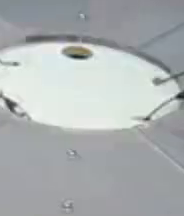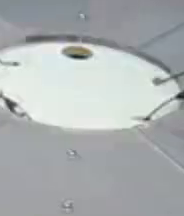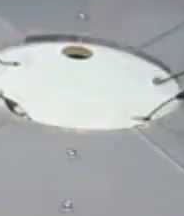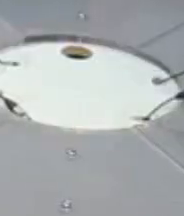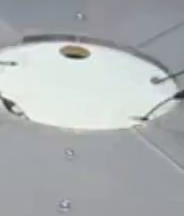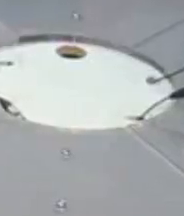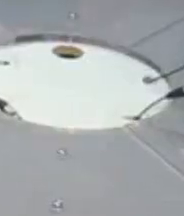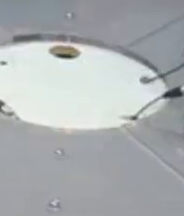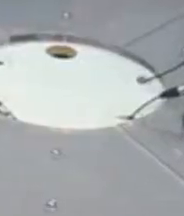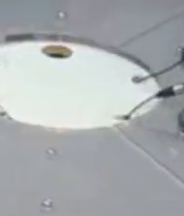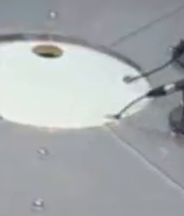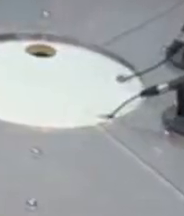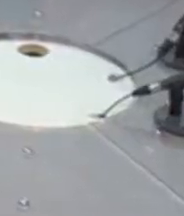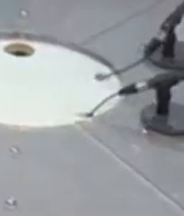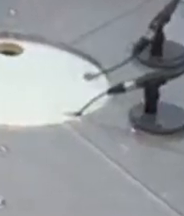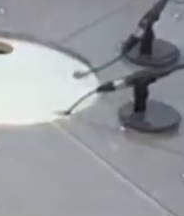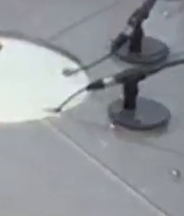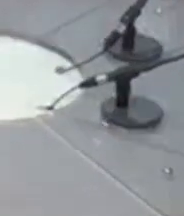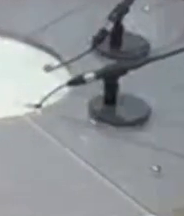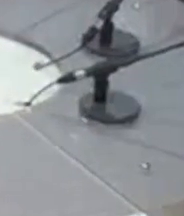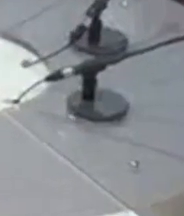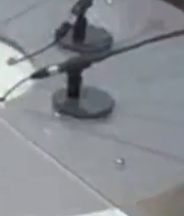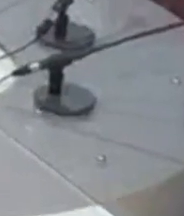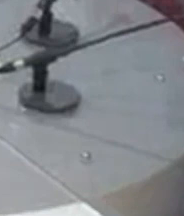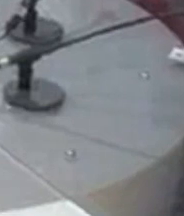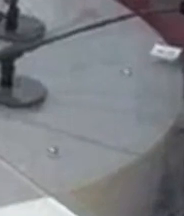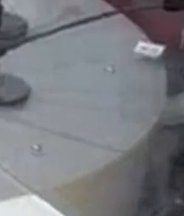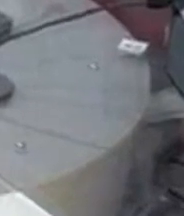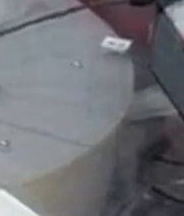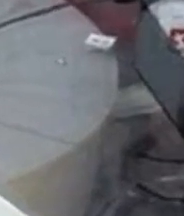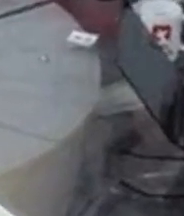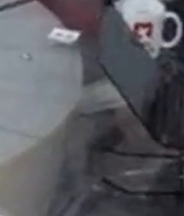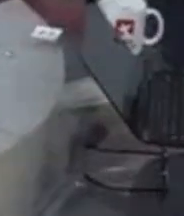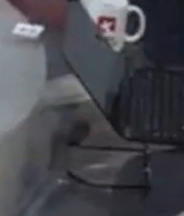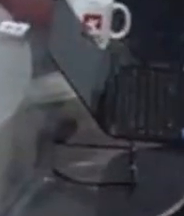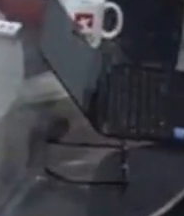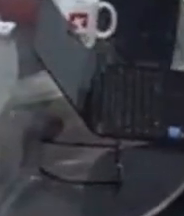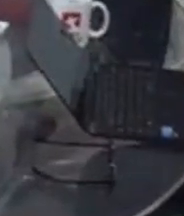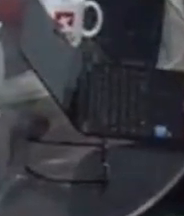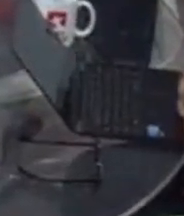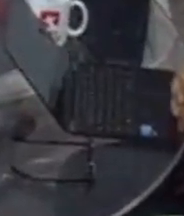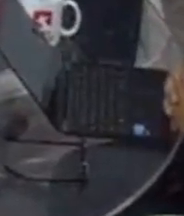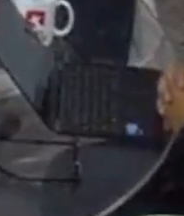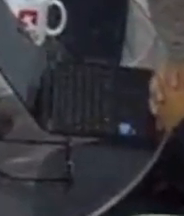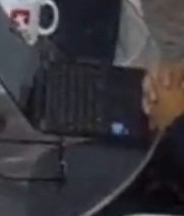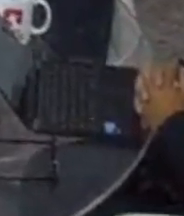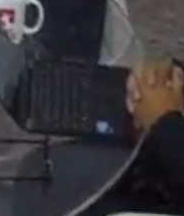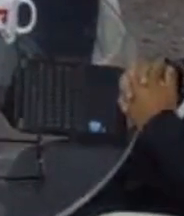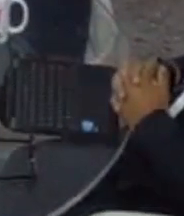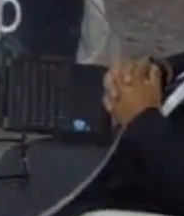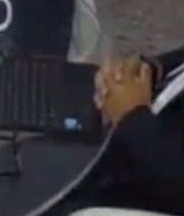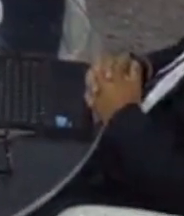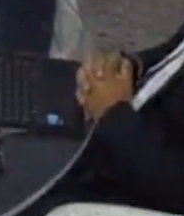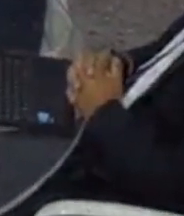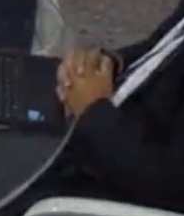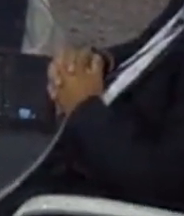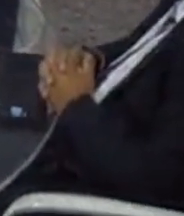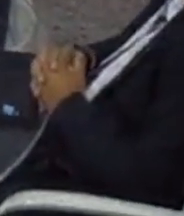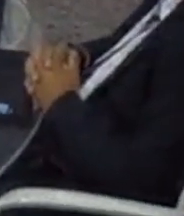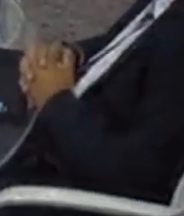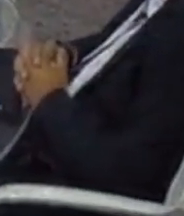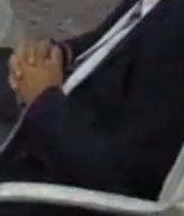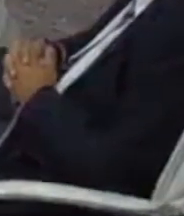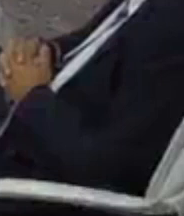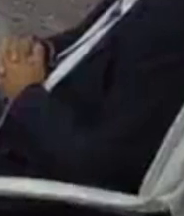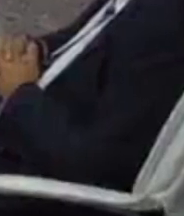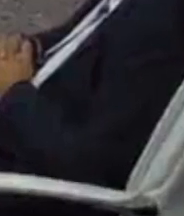que hacen operaciones, ya sea de transferencias bancarias, pagos de bienes, pagos de servicios. Yo recuerdo que hace unos años hacíamos